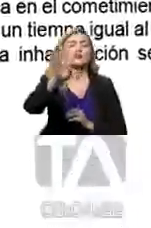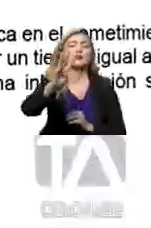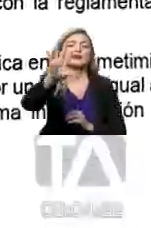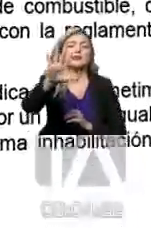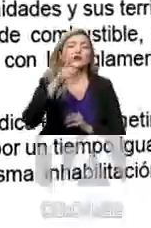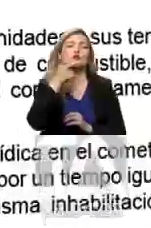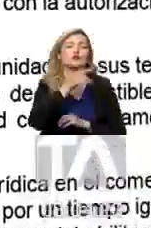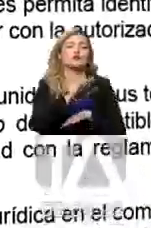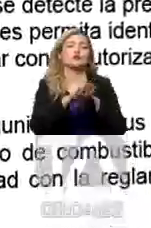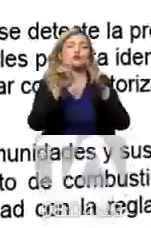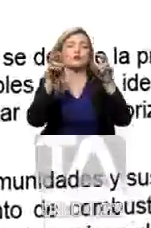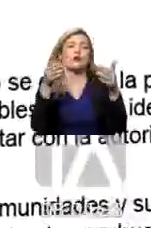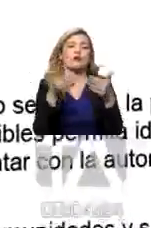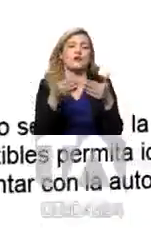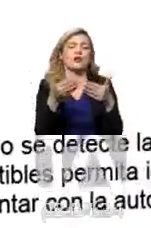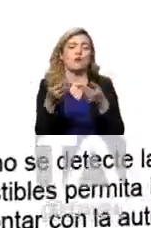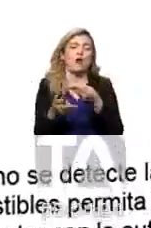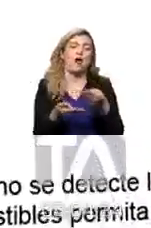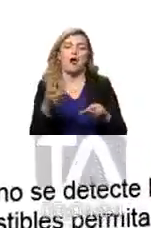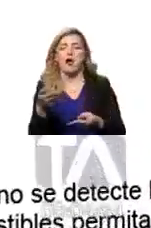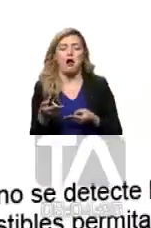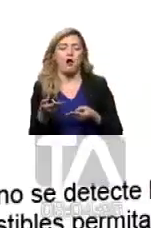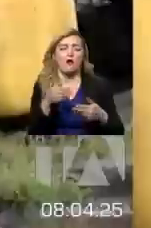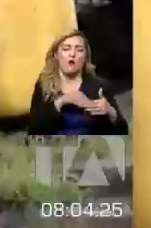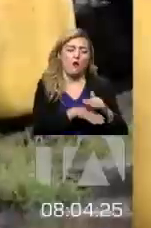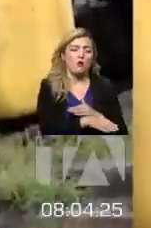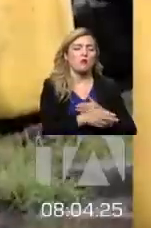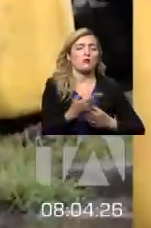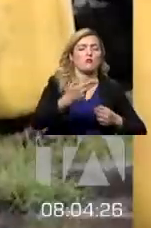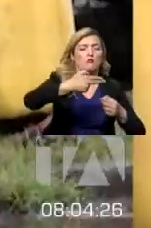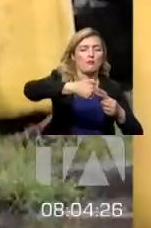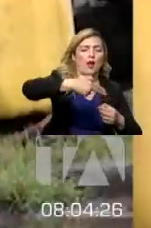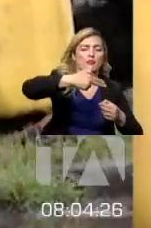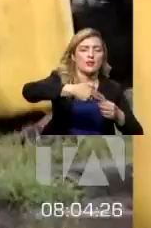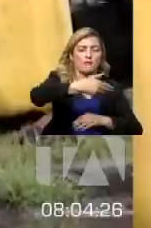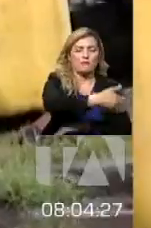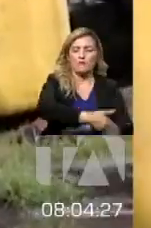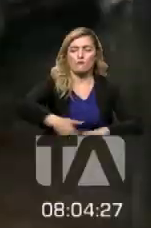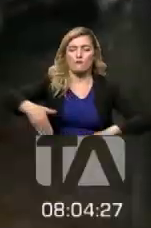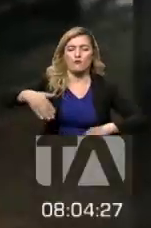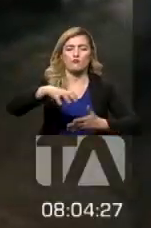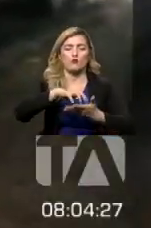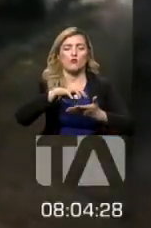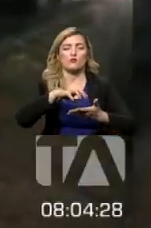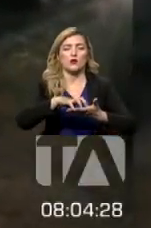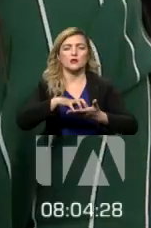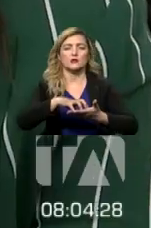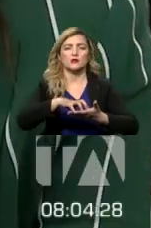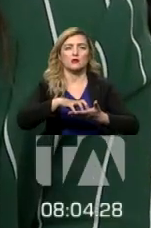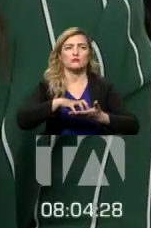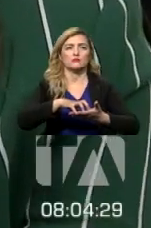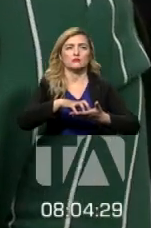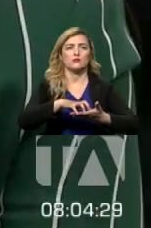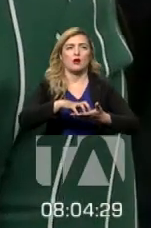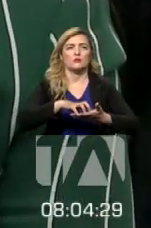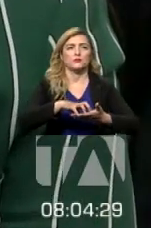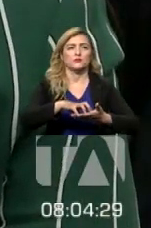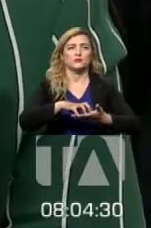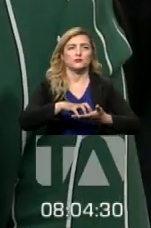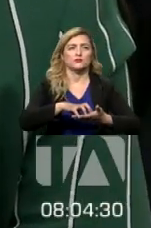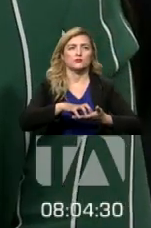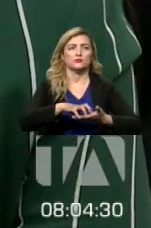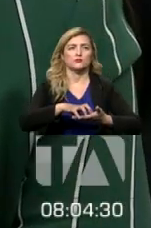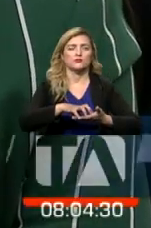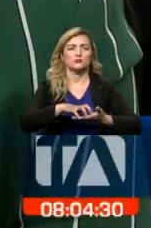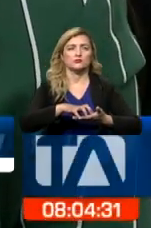que tiene que ver con el delito de comercialización y almacenamiento de hidrocarburos en las provincias fronterizas. Creemos que todos tenemos